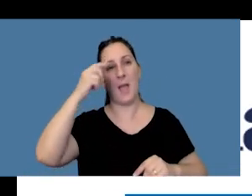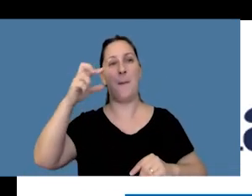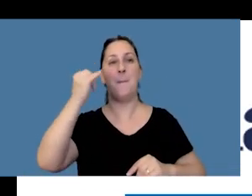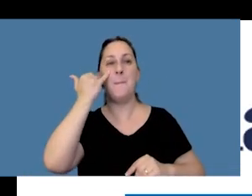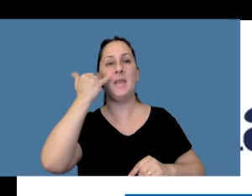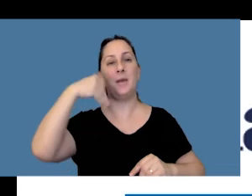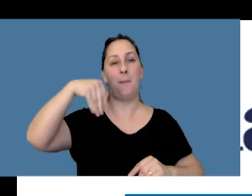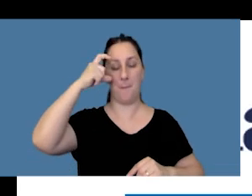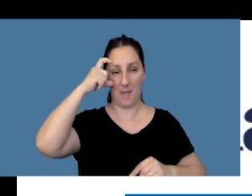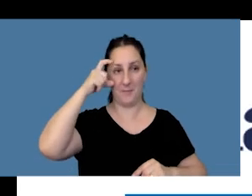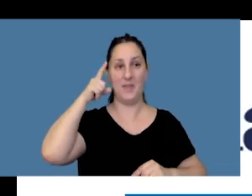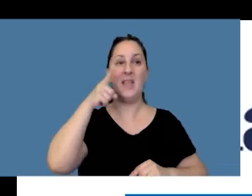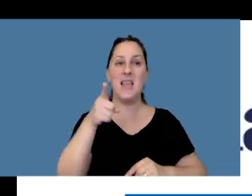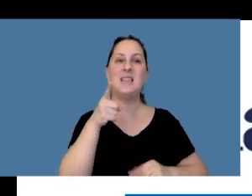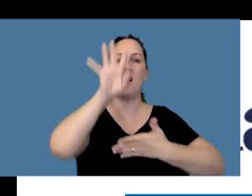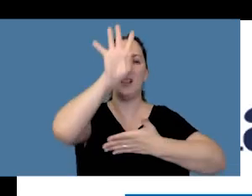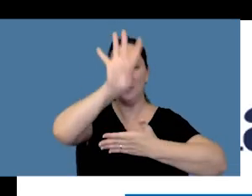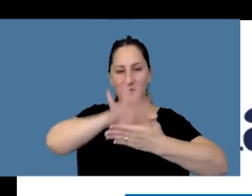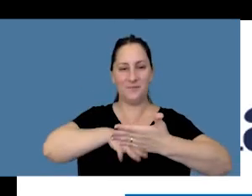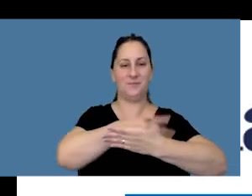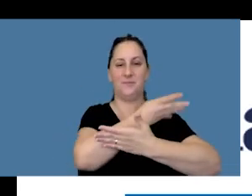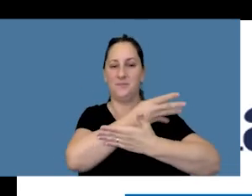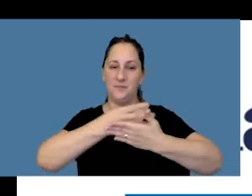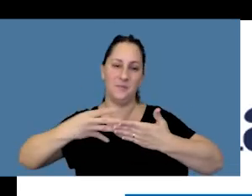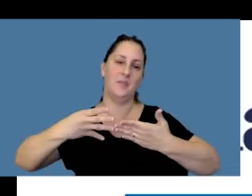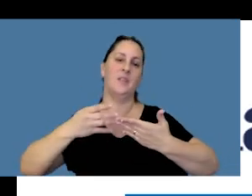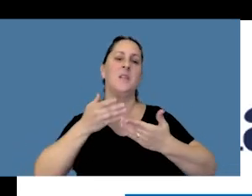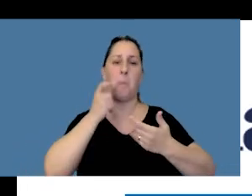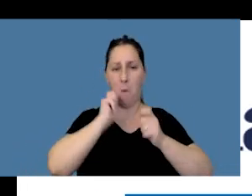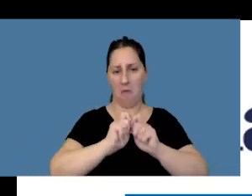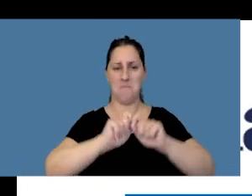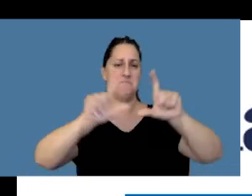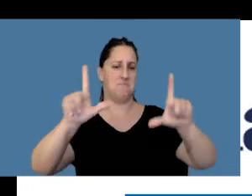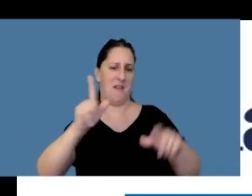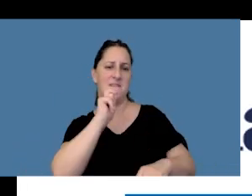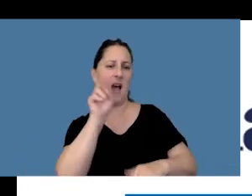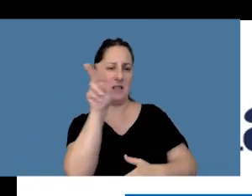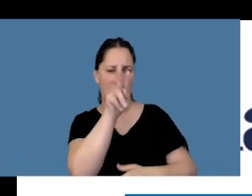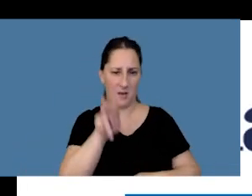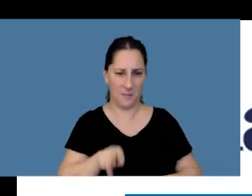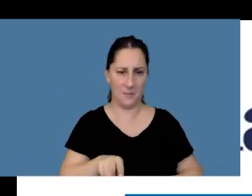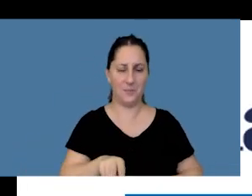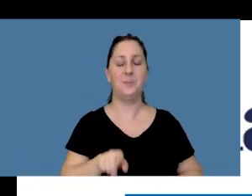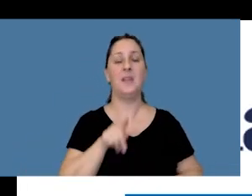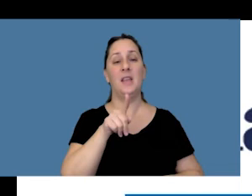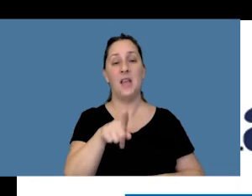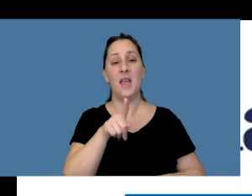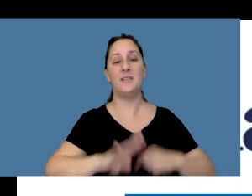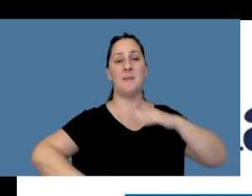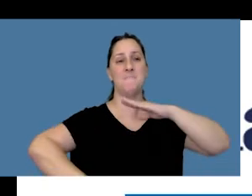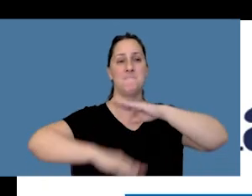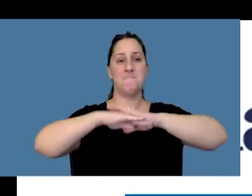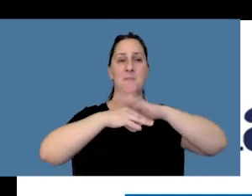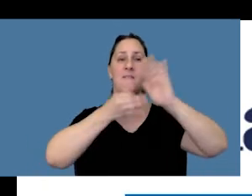Industria. Esas tablas también son fácilmente accesibles y esa, digamos, tope de ventas está